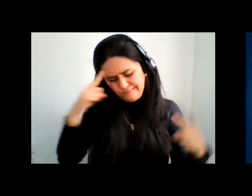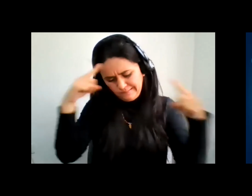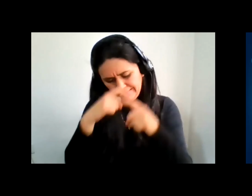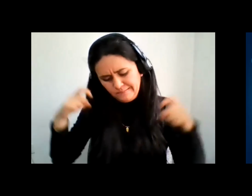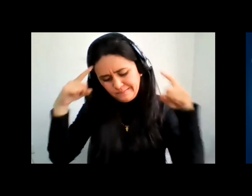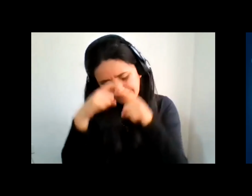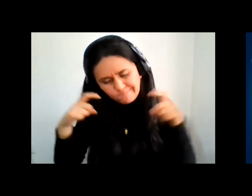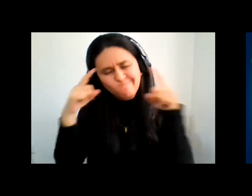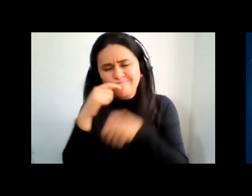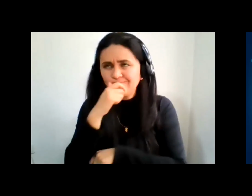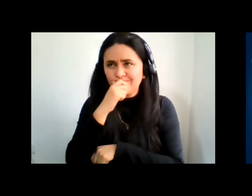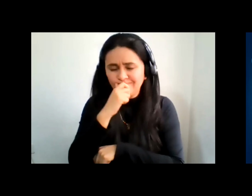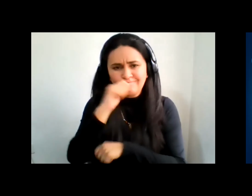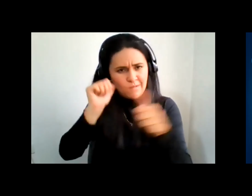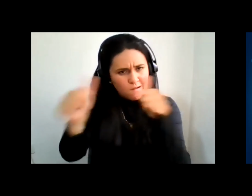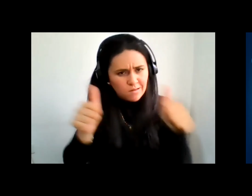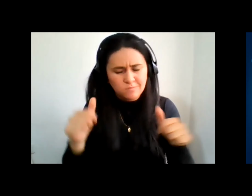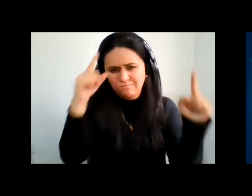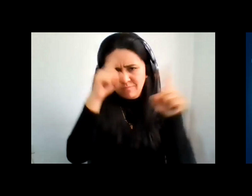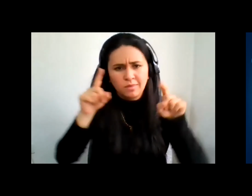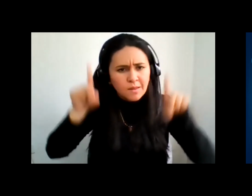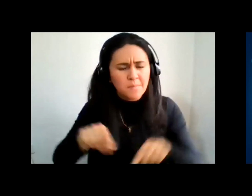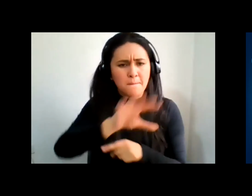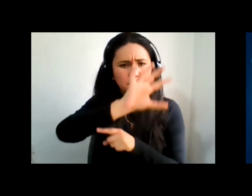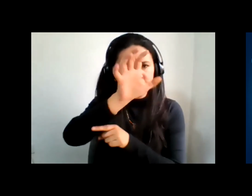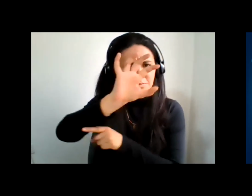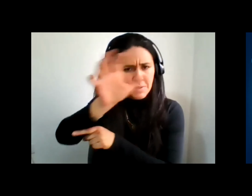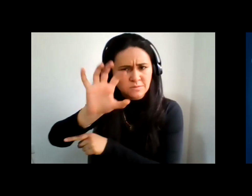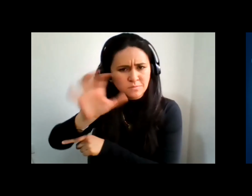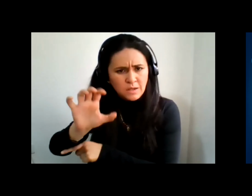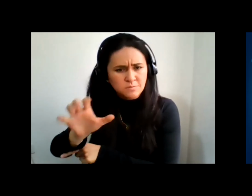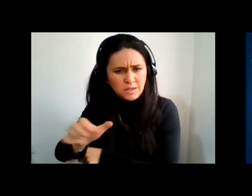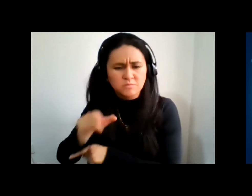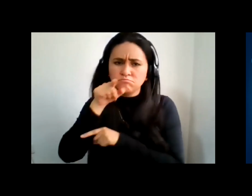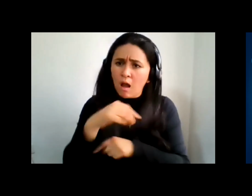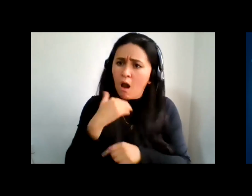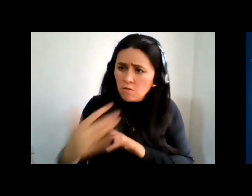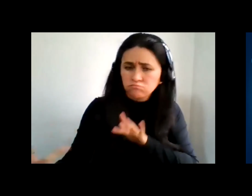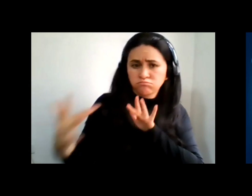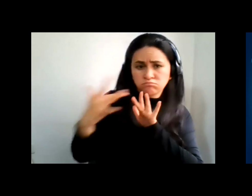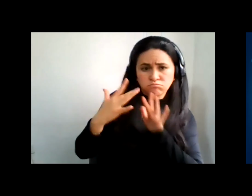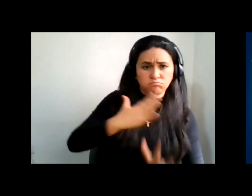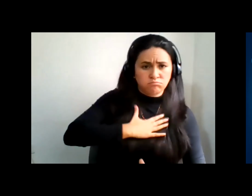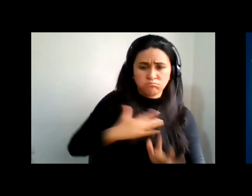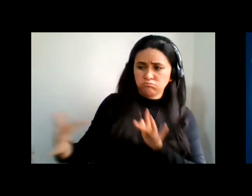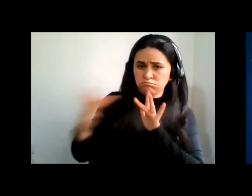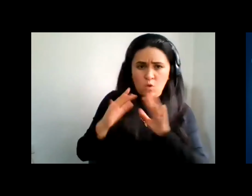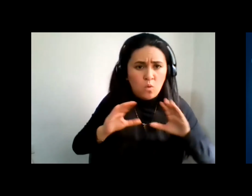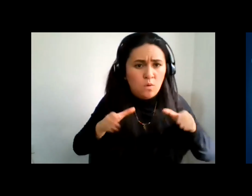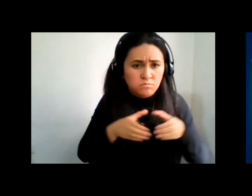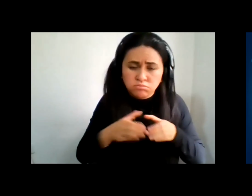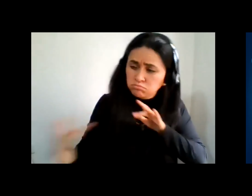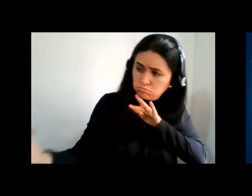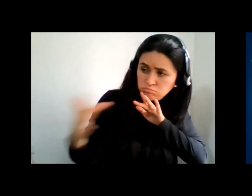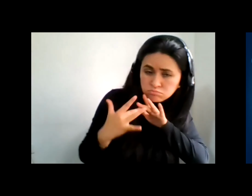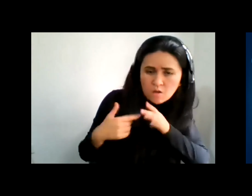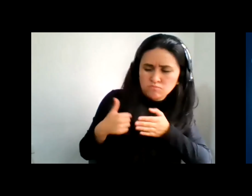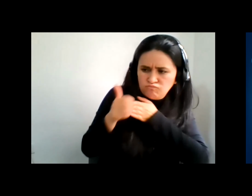detalle. Invito a los Estados miembros y a los países a ponerse en contacto con nosotros y trabajaremos con ustedes para el desarrollo de